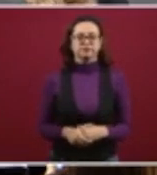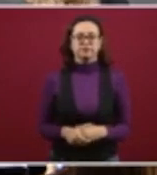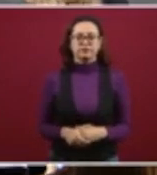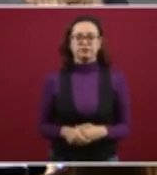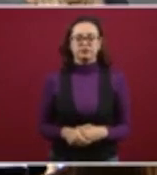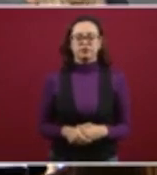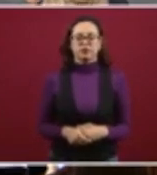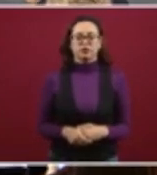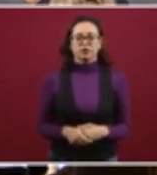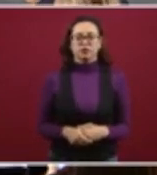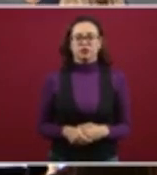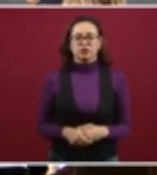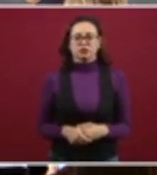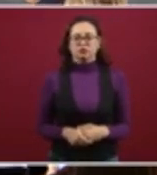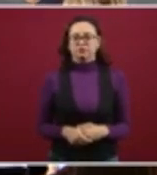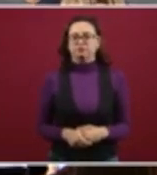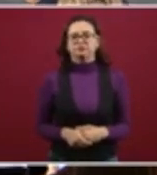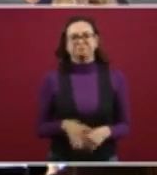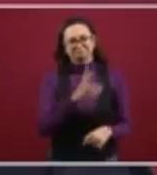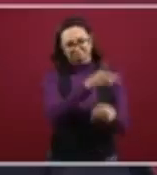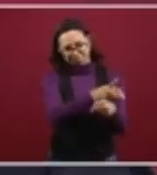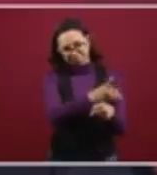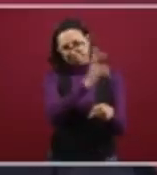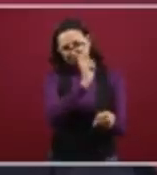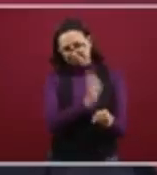dándoles toda la información